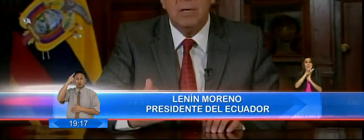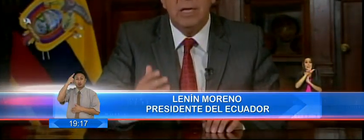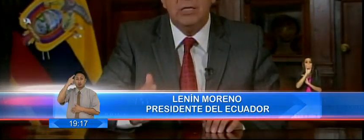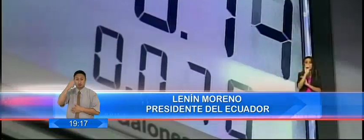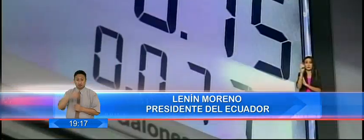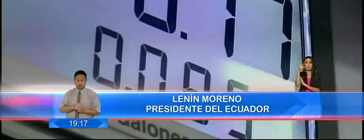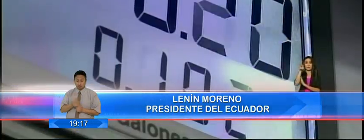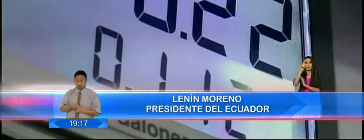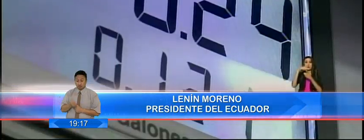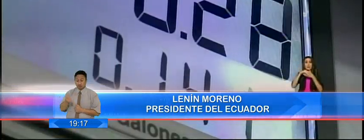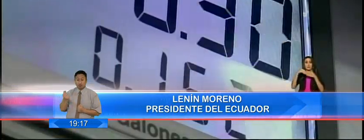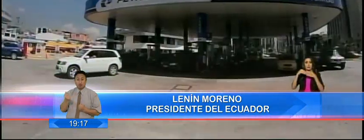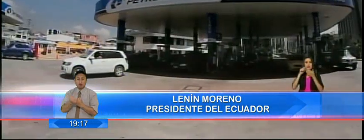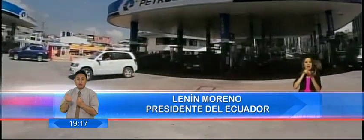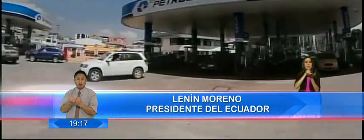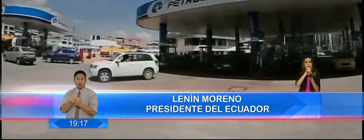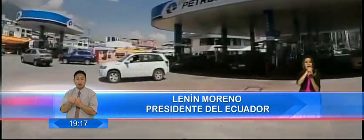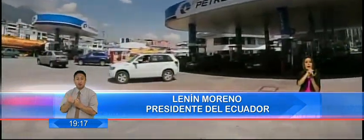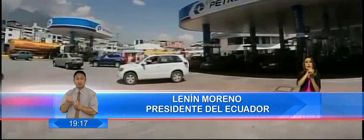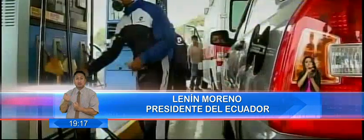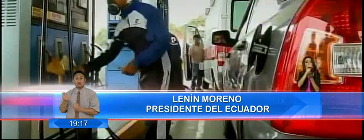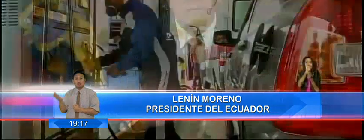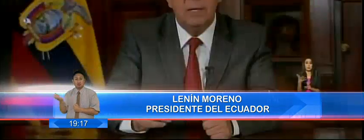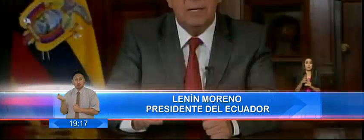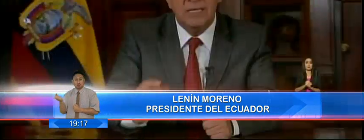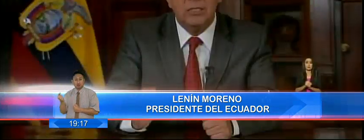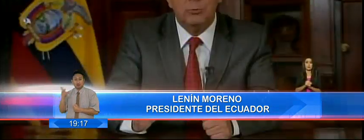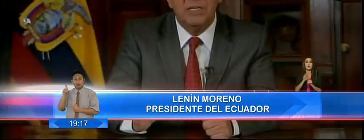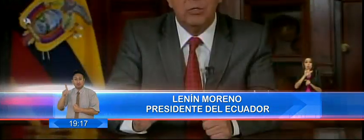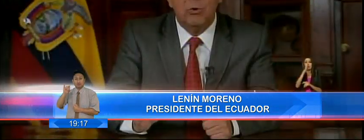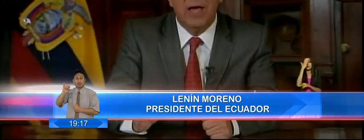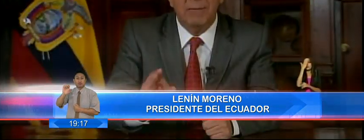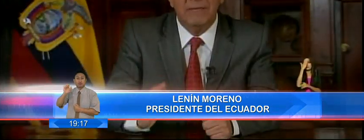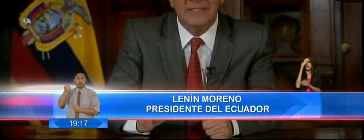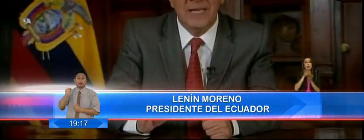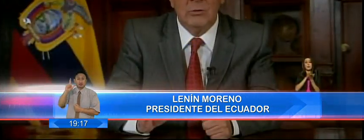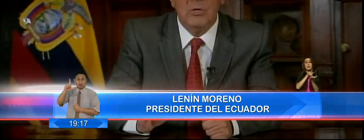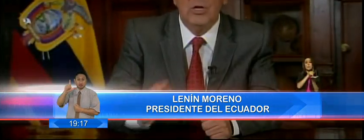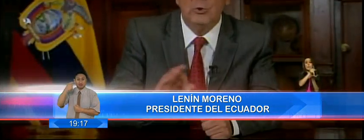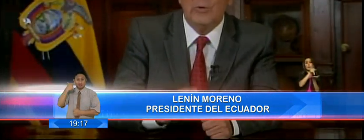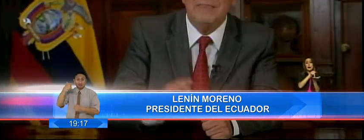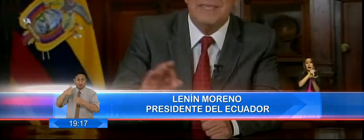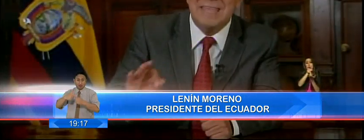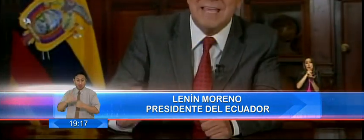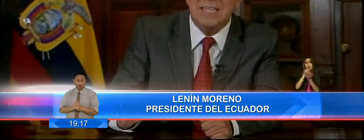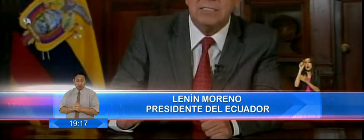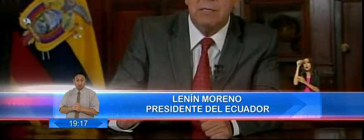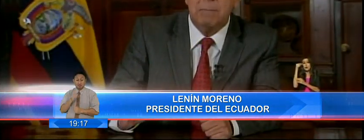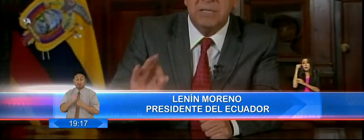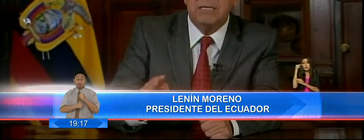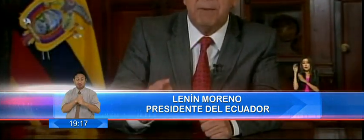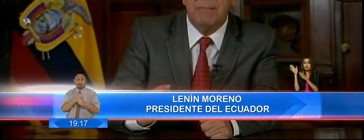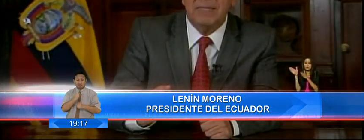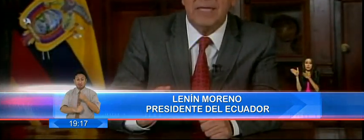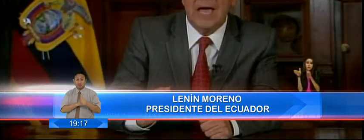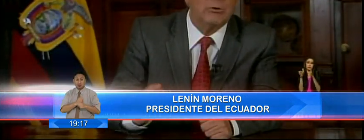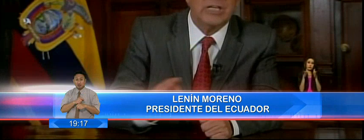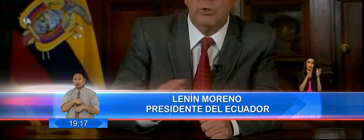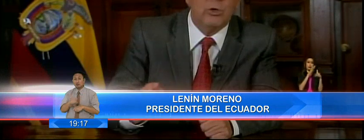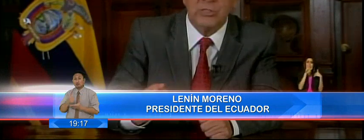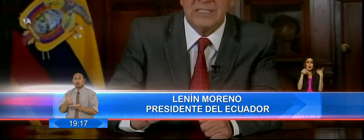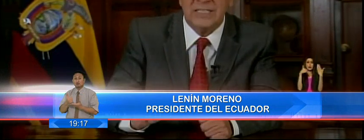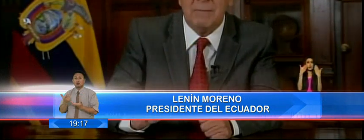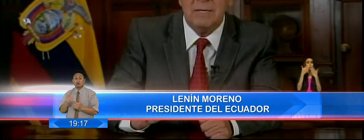en subsidios al diésel, a la gasolina extra. Ese subsidio ha beneficiado durante décadas principalmente a los que no